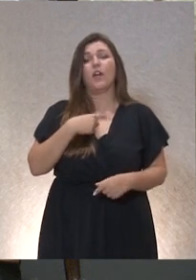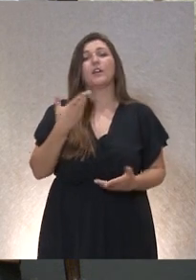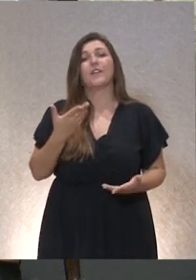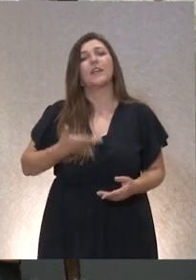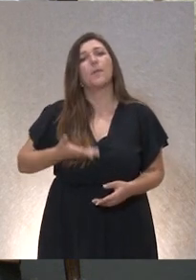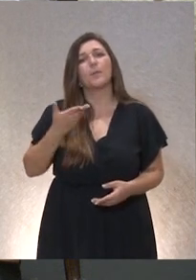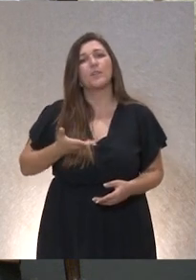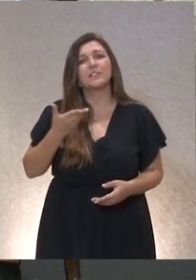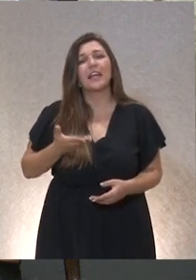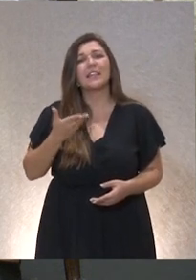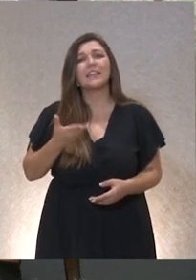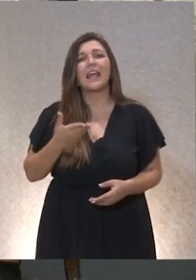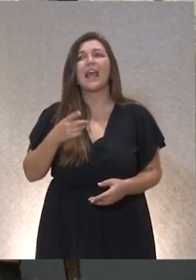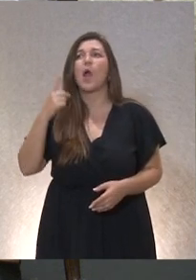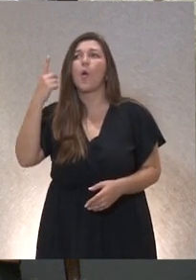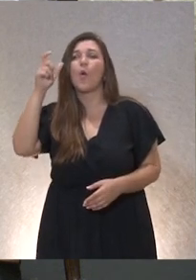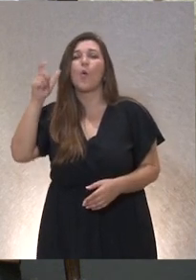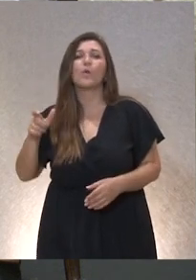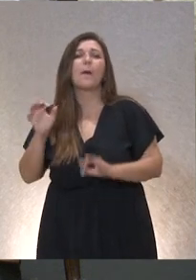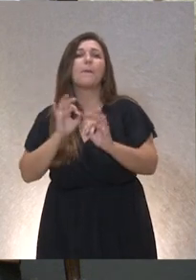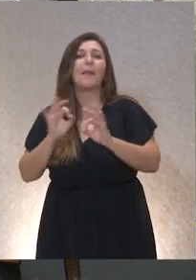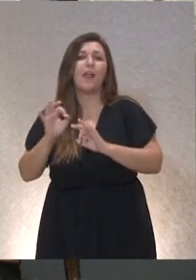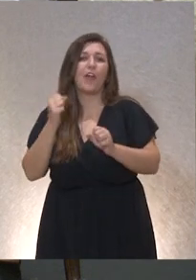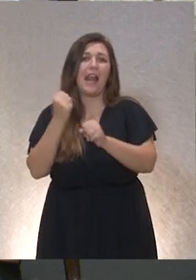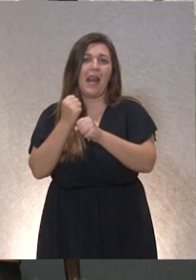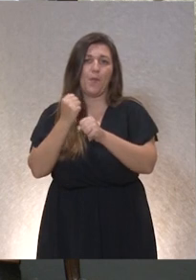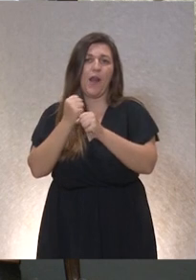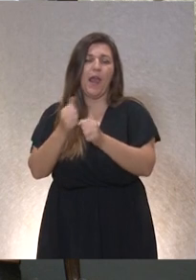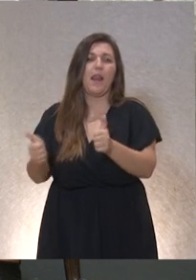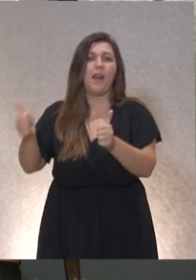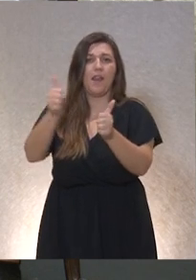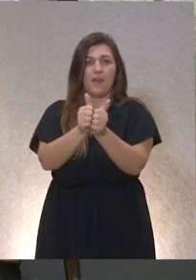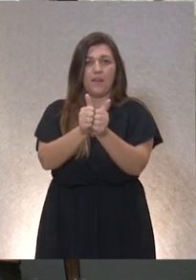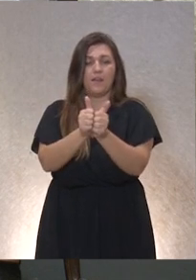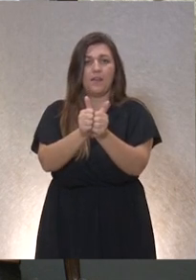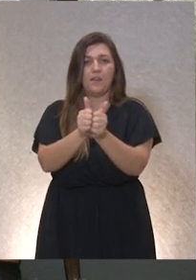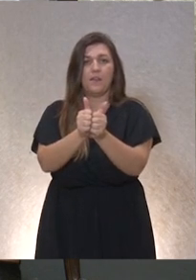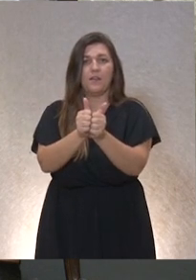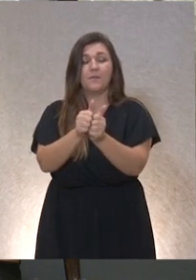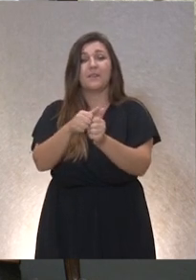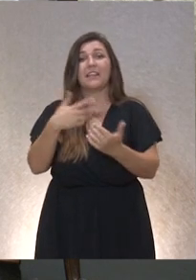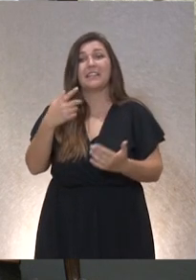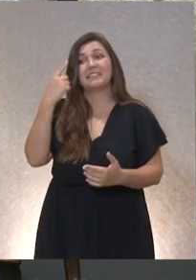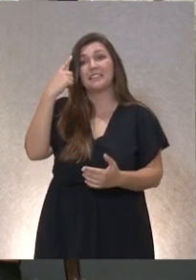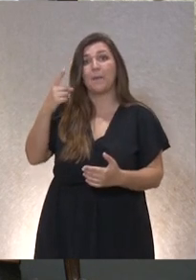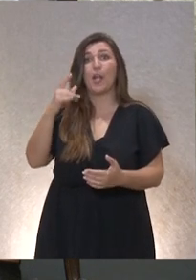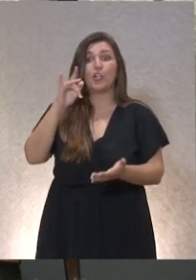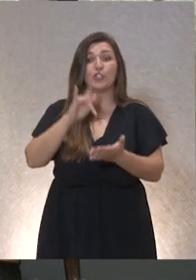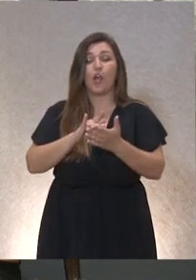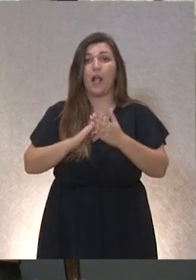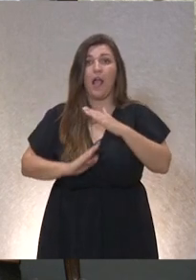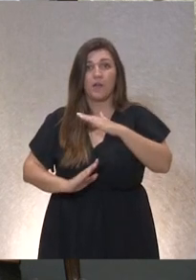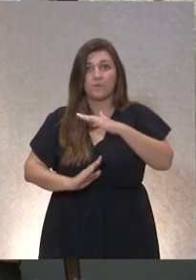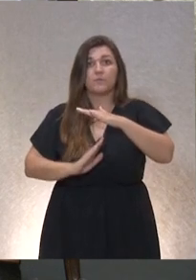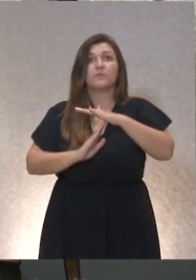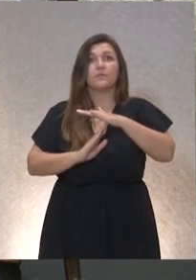an que también le asignen una preparadora laboral que sepa que en los momentos de bloqueo puede tener a